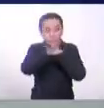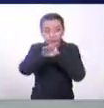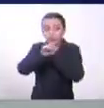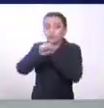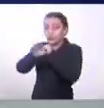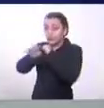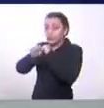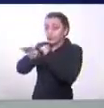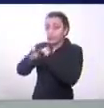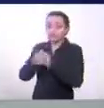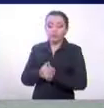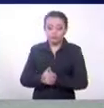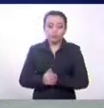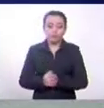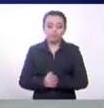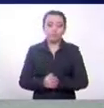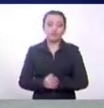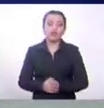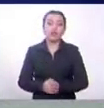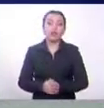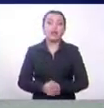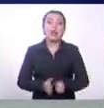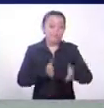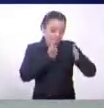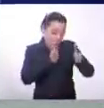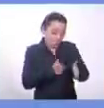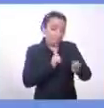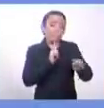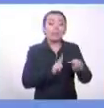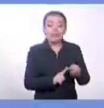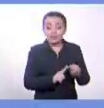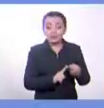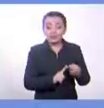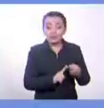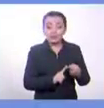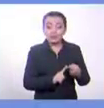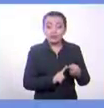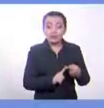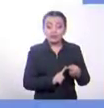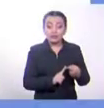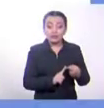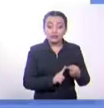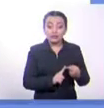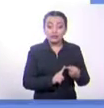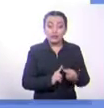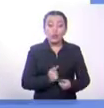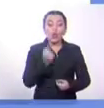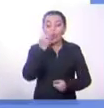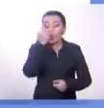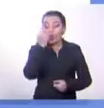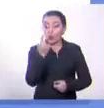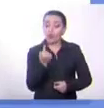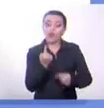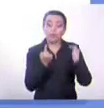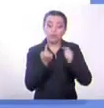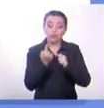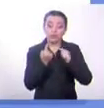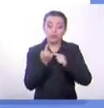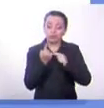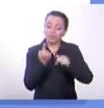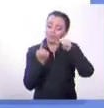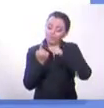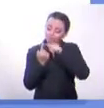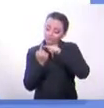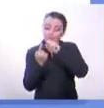así. Primeramente, tenemos que existe una persona que transmite el mensaje, y